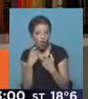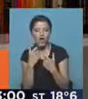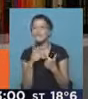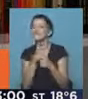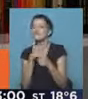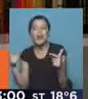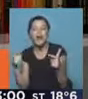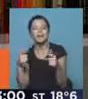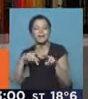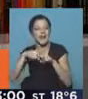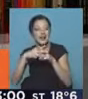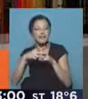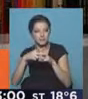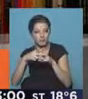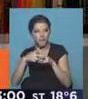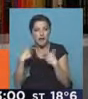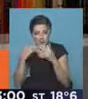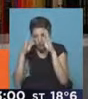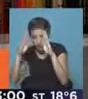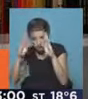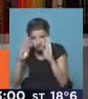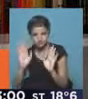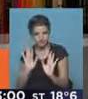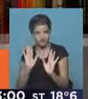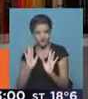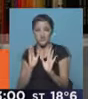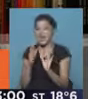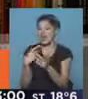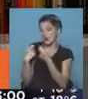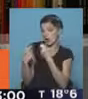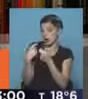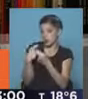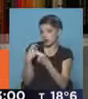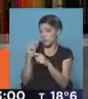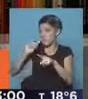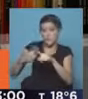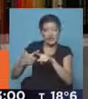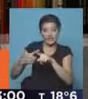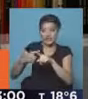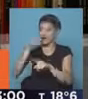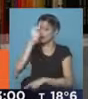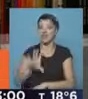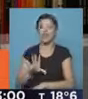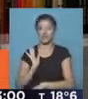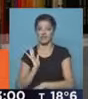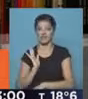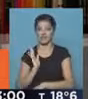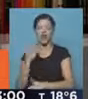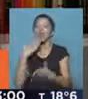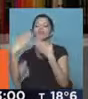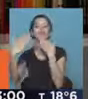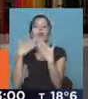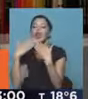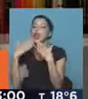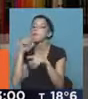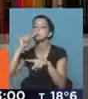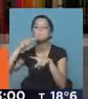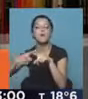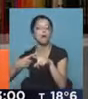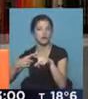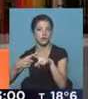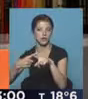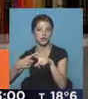mecanismo institucional para conducirla. Es una negociación puramente política, un diálogo político que debe